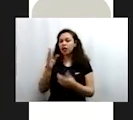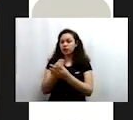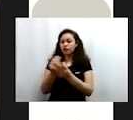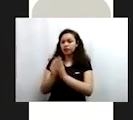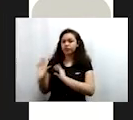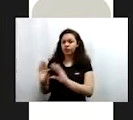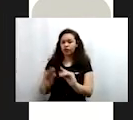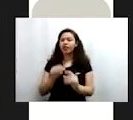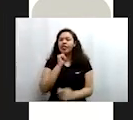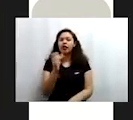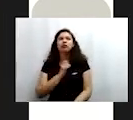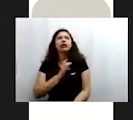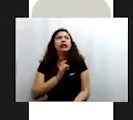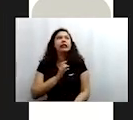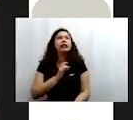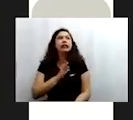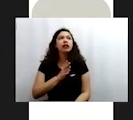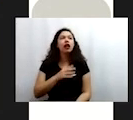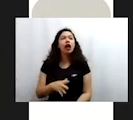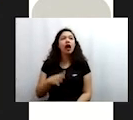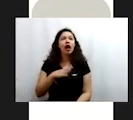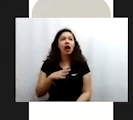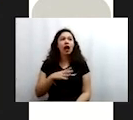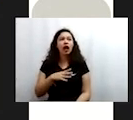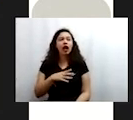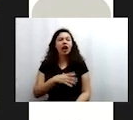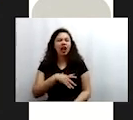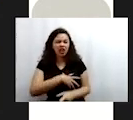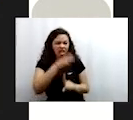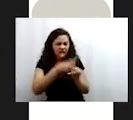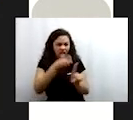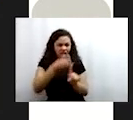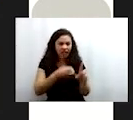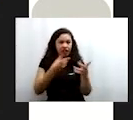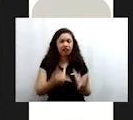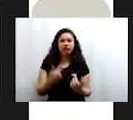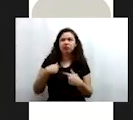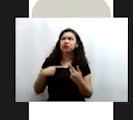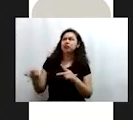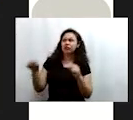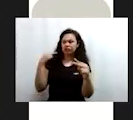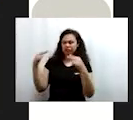sembrar el temor a que van a ser escudriñados, van a ser observados, van a ser